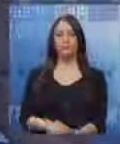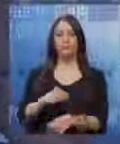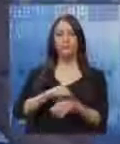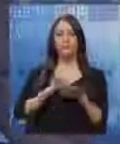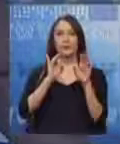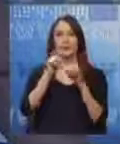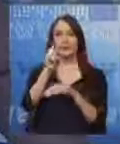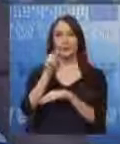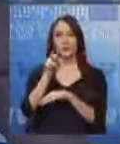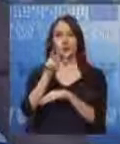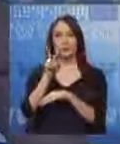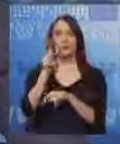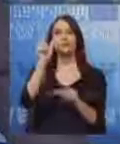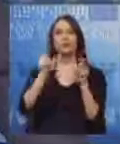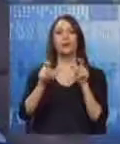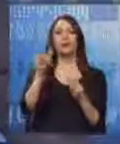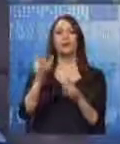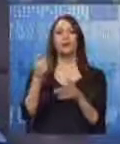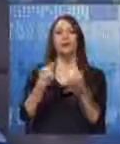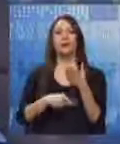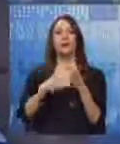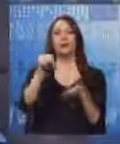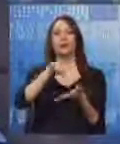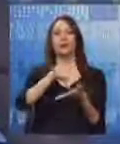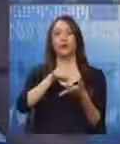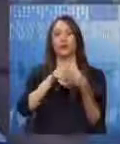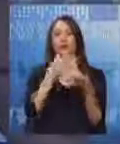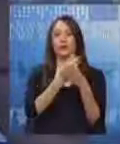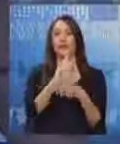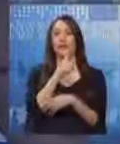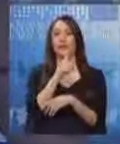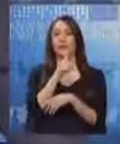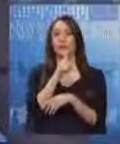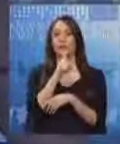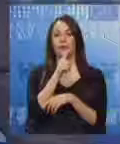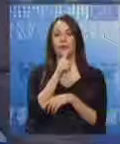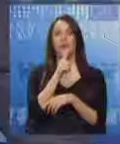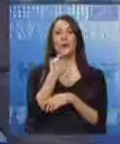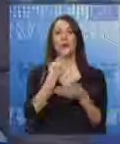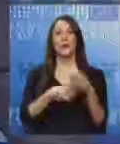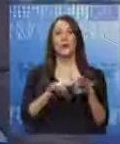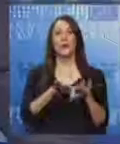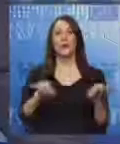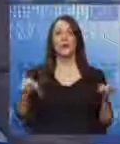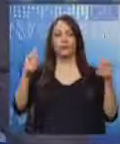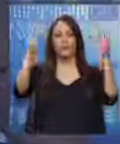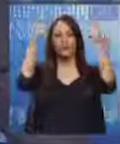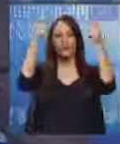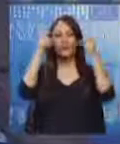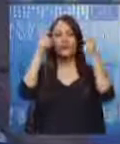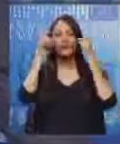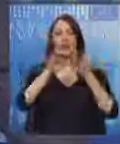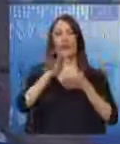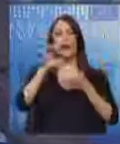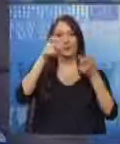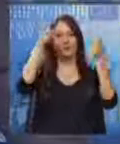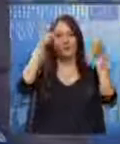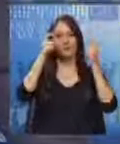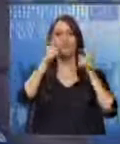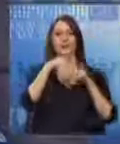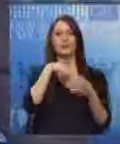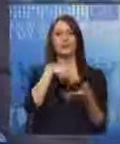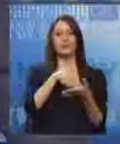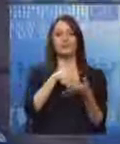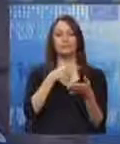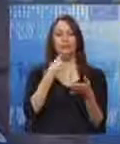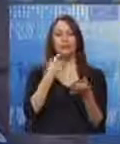31 personas privadas de la libertad del Centro de Rehabilitación de Latacunga obtuvieron el título de bachilleres. La ministra de Justicia presidió la